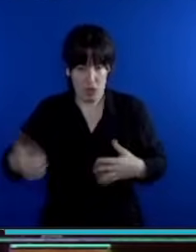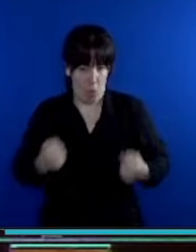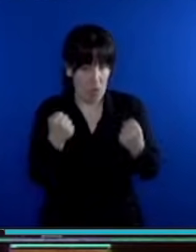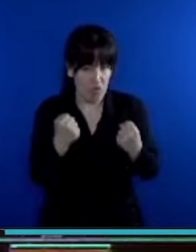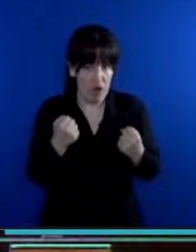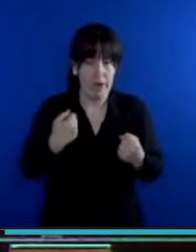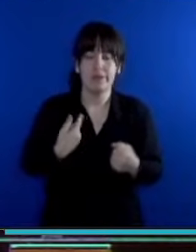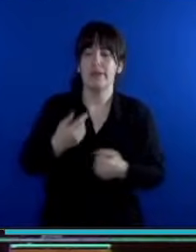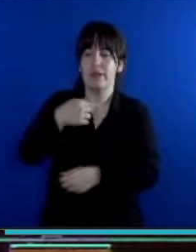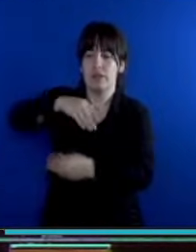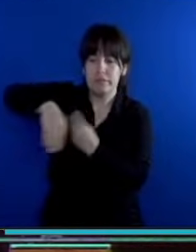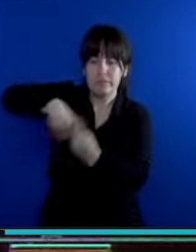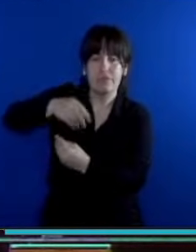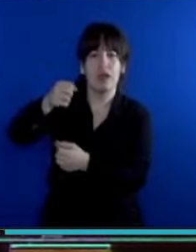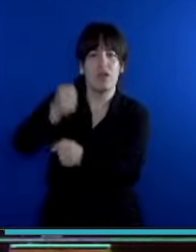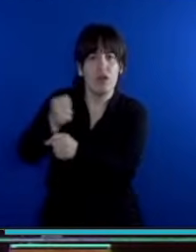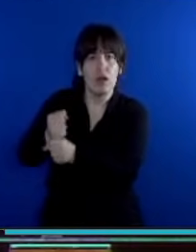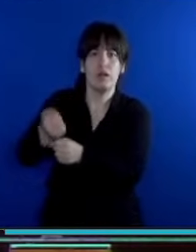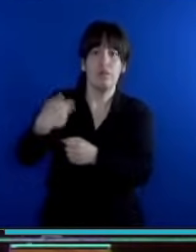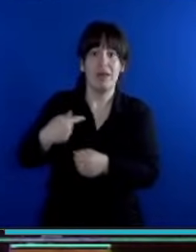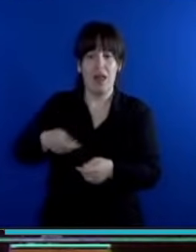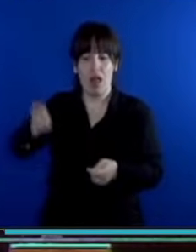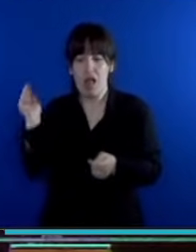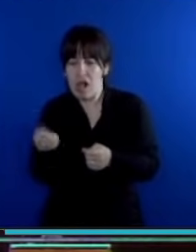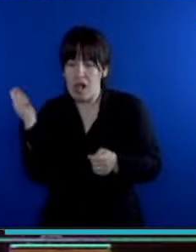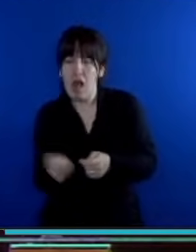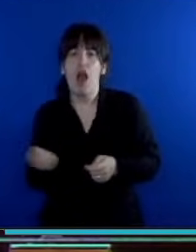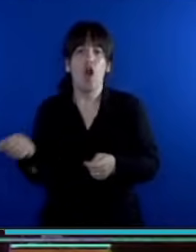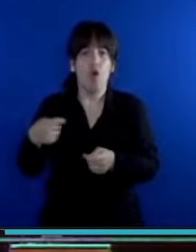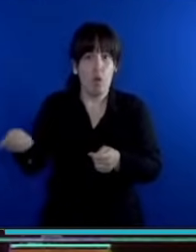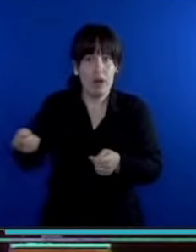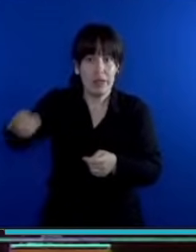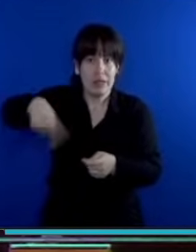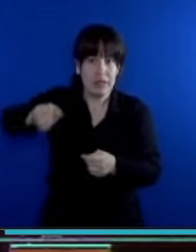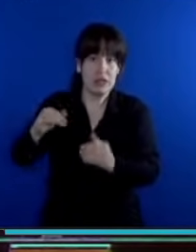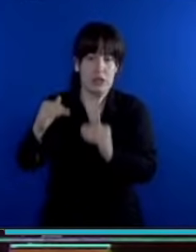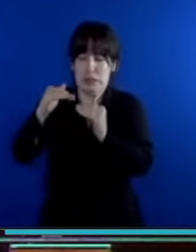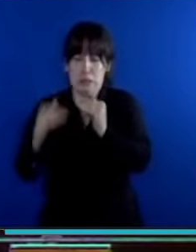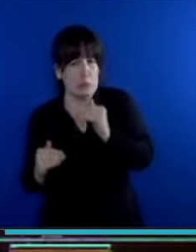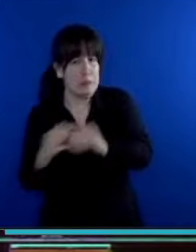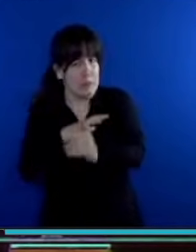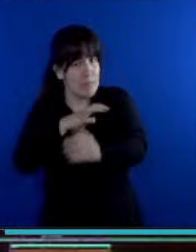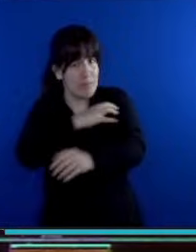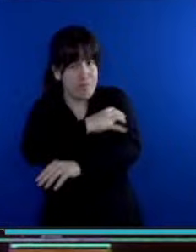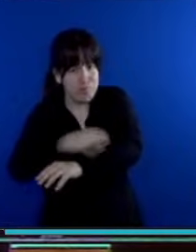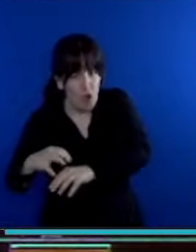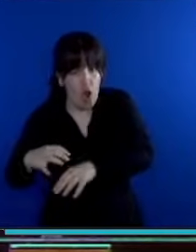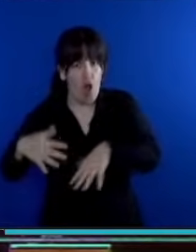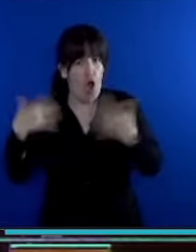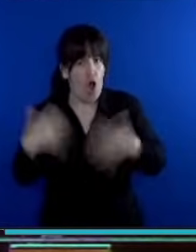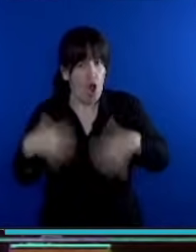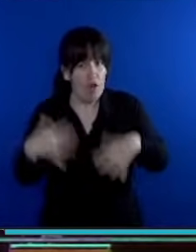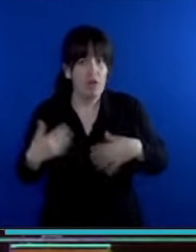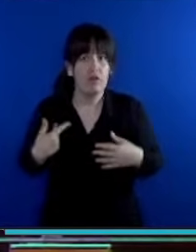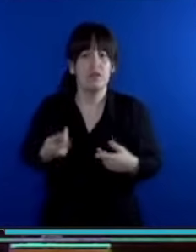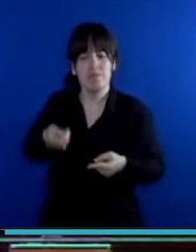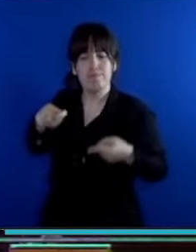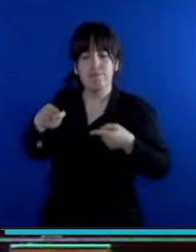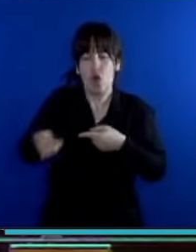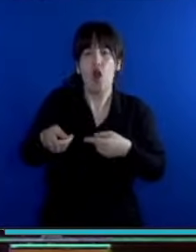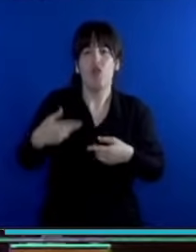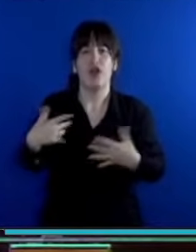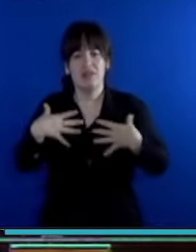trabajadora, pegándole a los jubilados que viven por debajo de la indigencia, atacando a la salud y a la